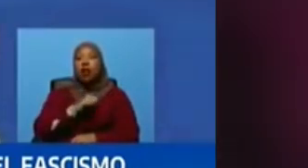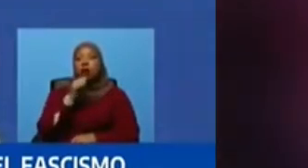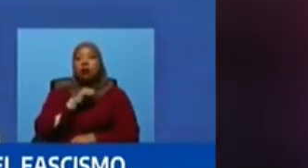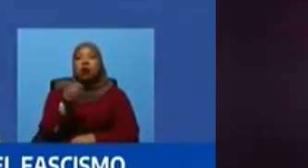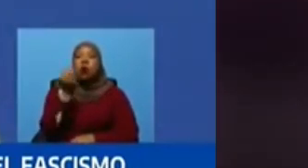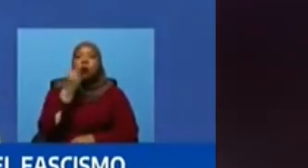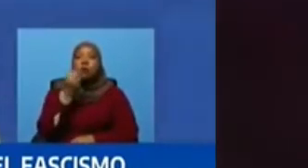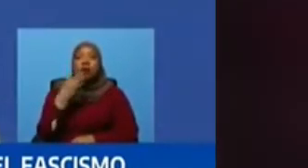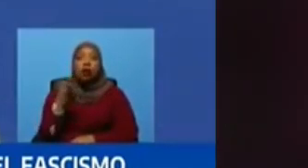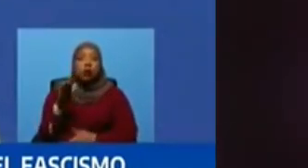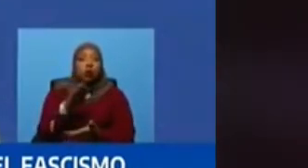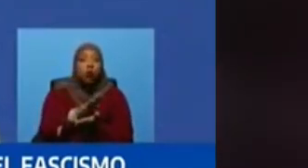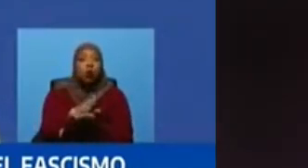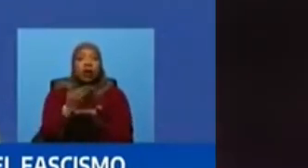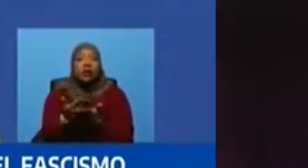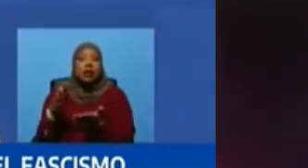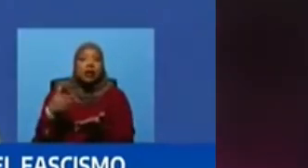comiendo sardinas.